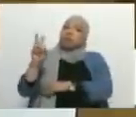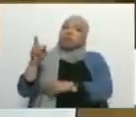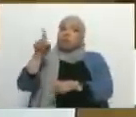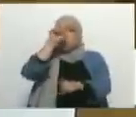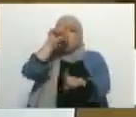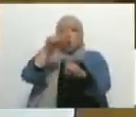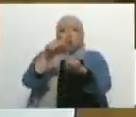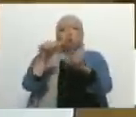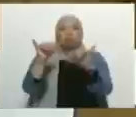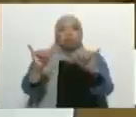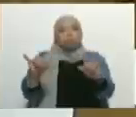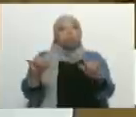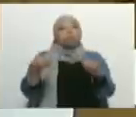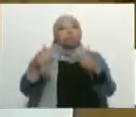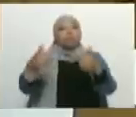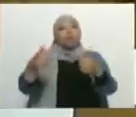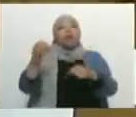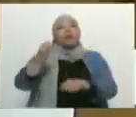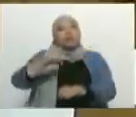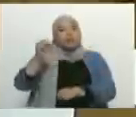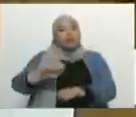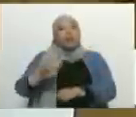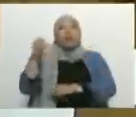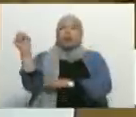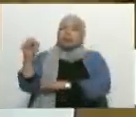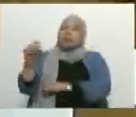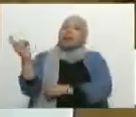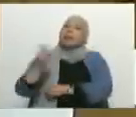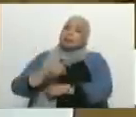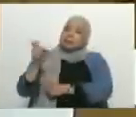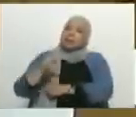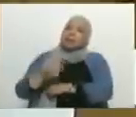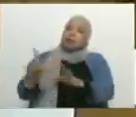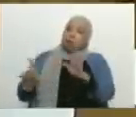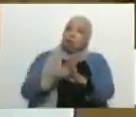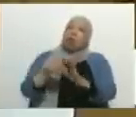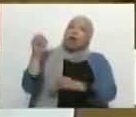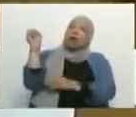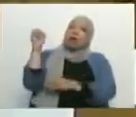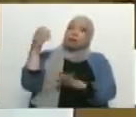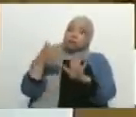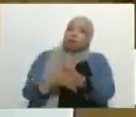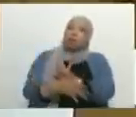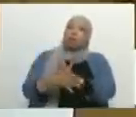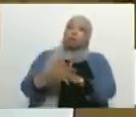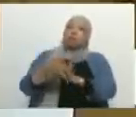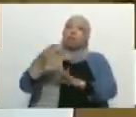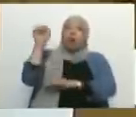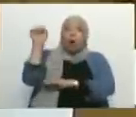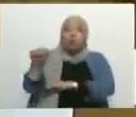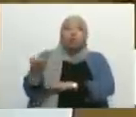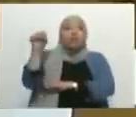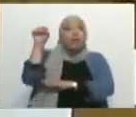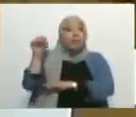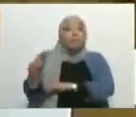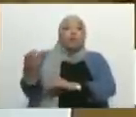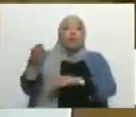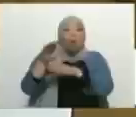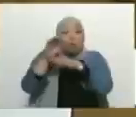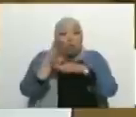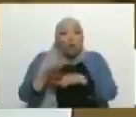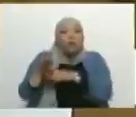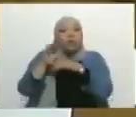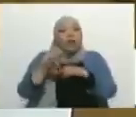dirección correcta y que era ciertamente necesario legislar en materia de autismo para proteger y